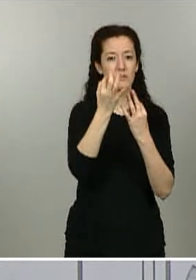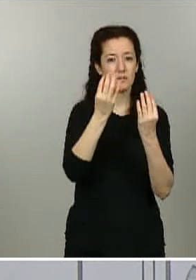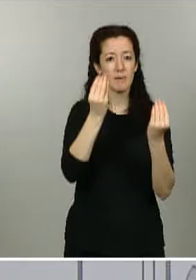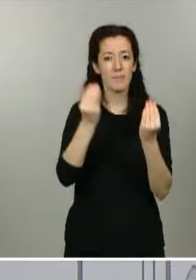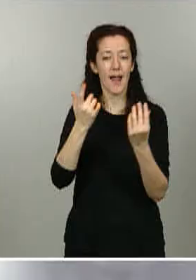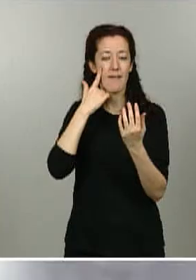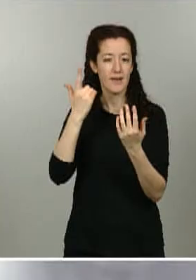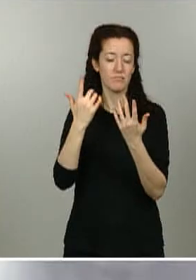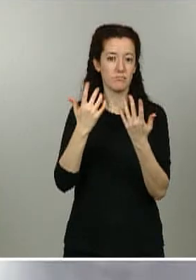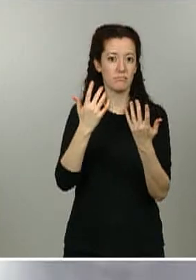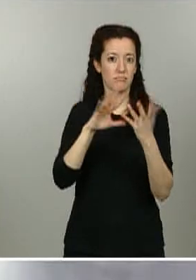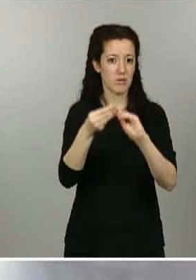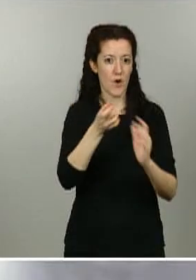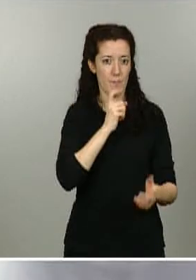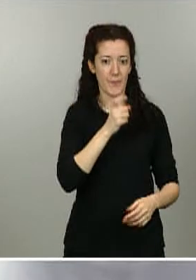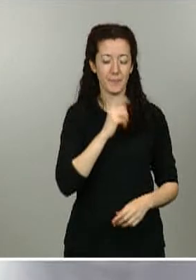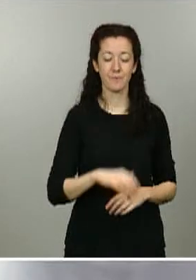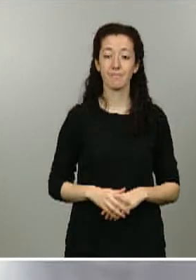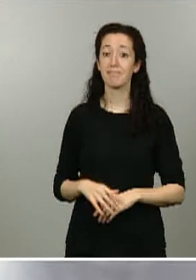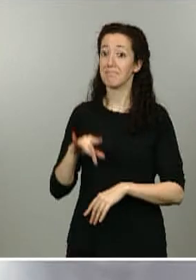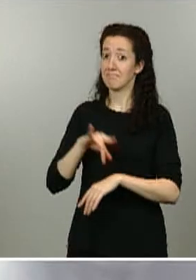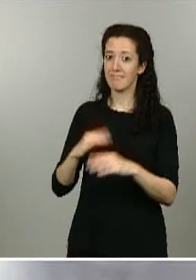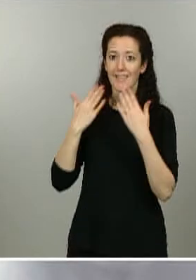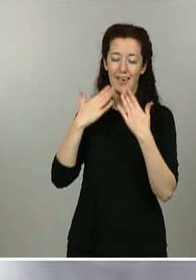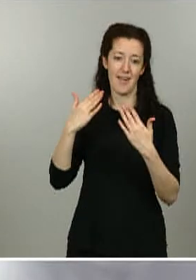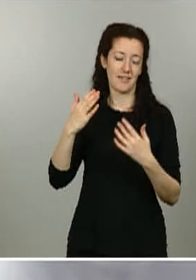Doctor, pues muchísimas gracias por su comparecencia y a los medios